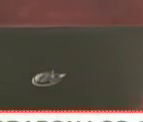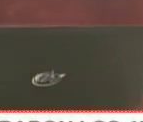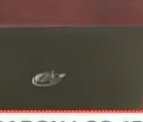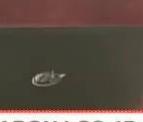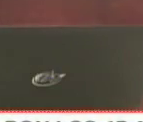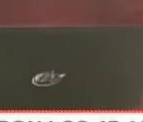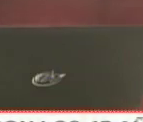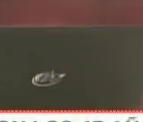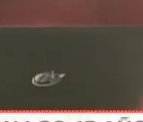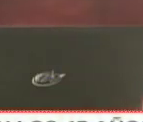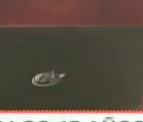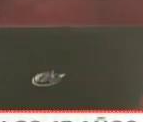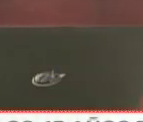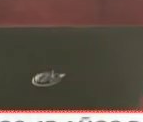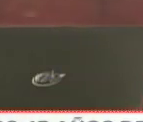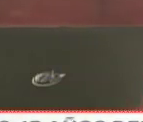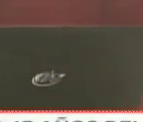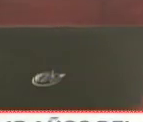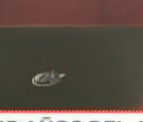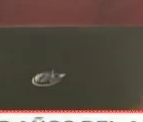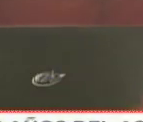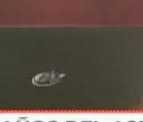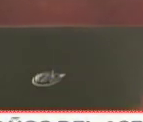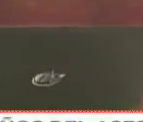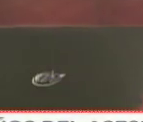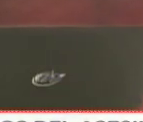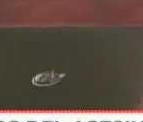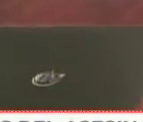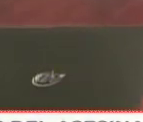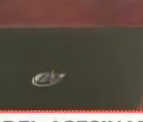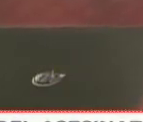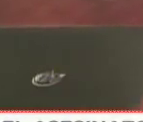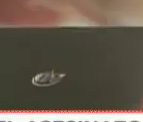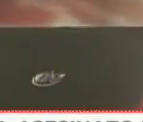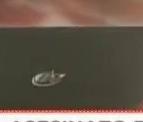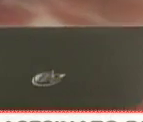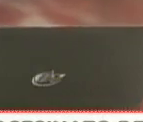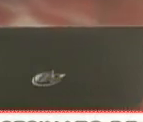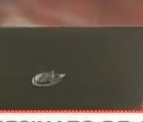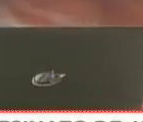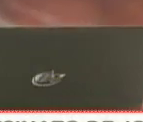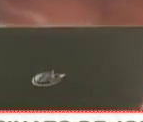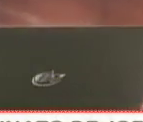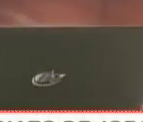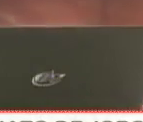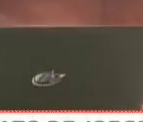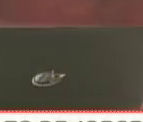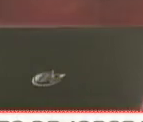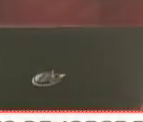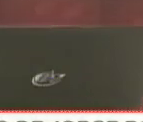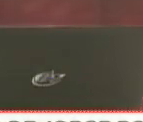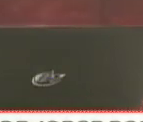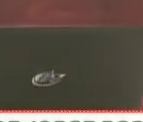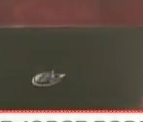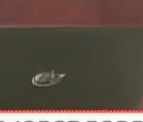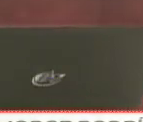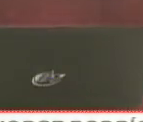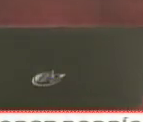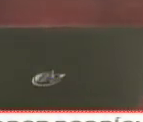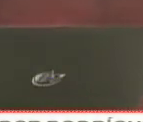mejor Venezuela. Fueron traicionados cada uno de sus lineamientos y por ello hoy se le rinde tributo a quien